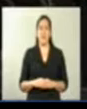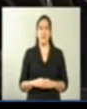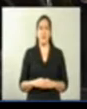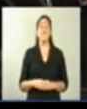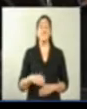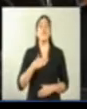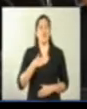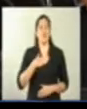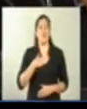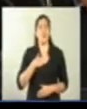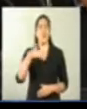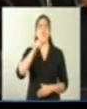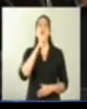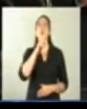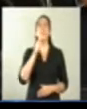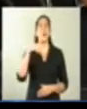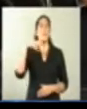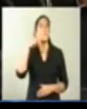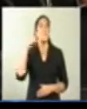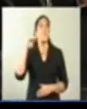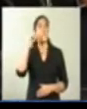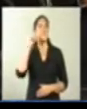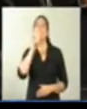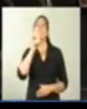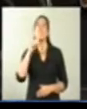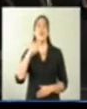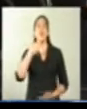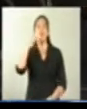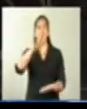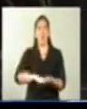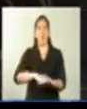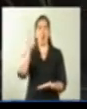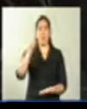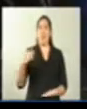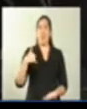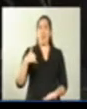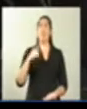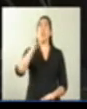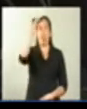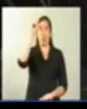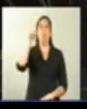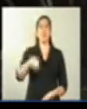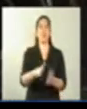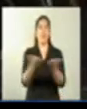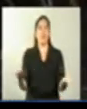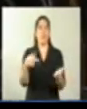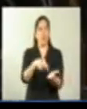Yo, Marta Gabriela Michetti, juro por Dios y la patria sobre estos santos